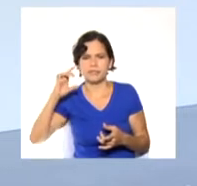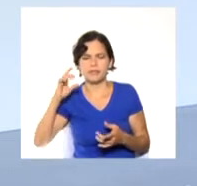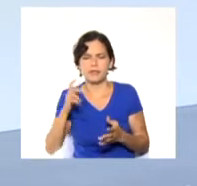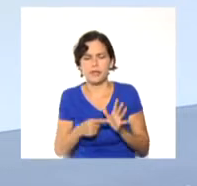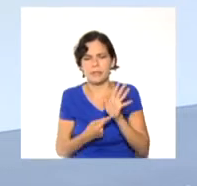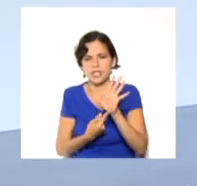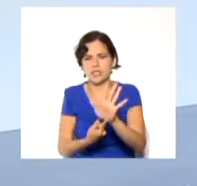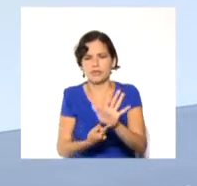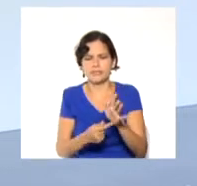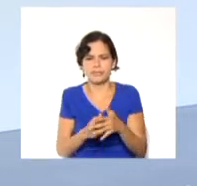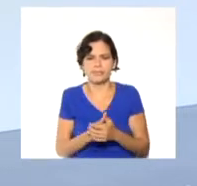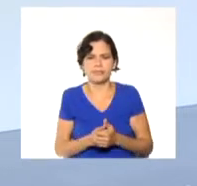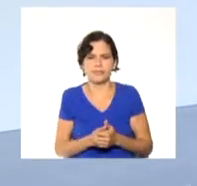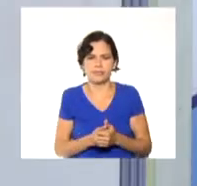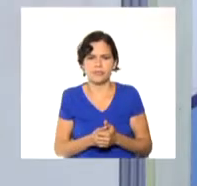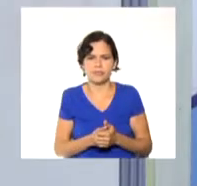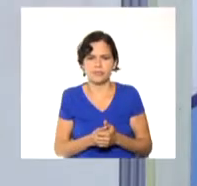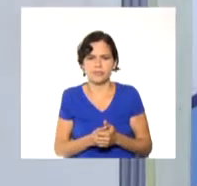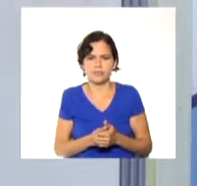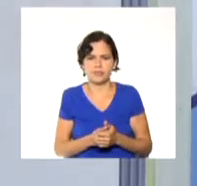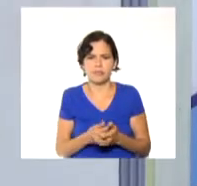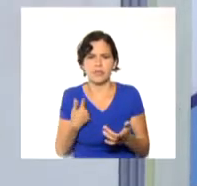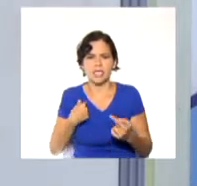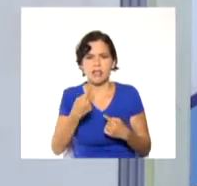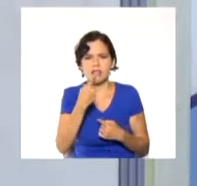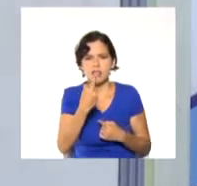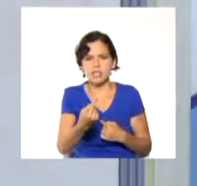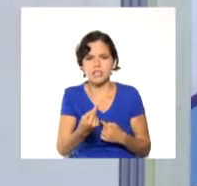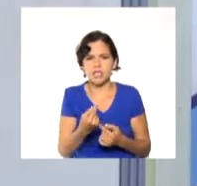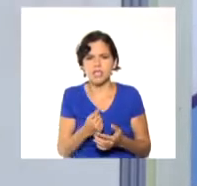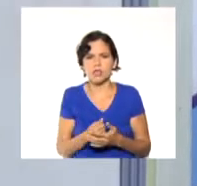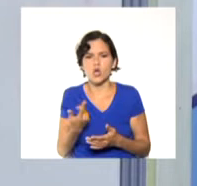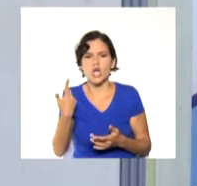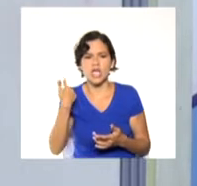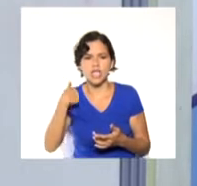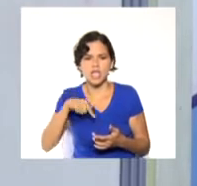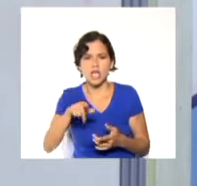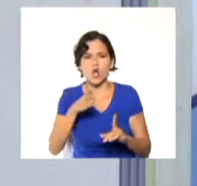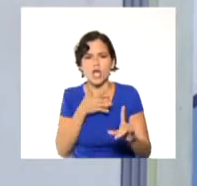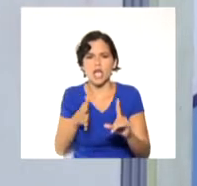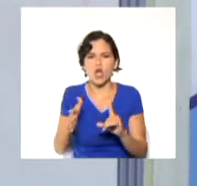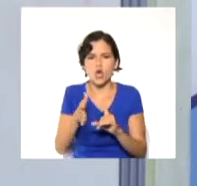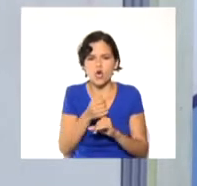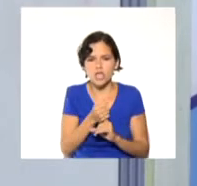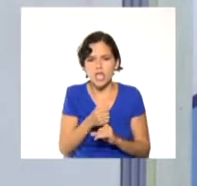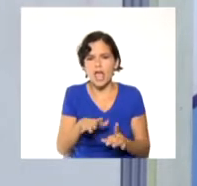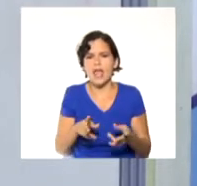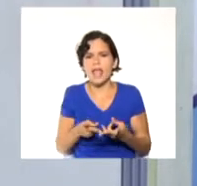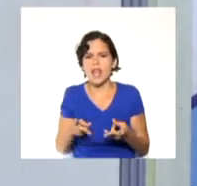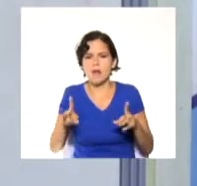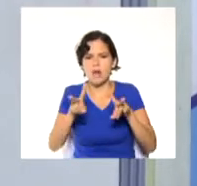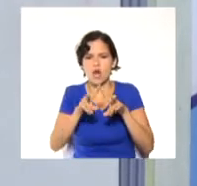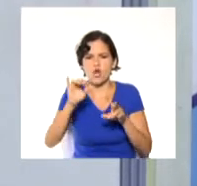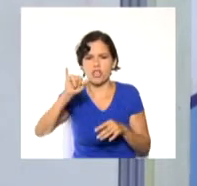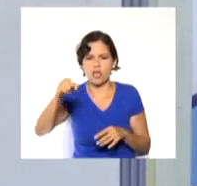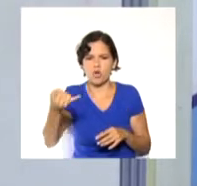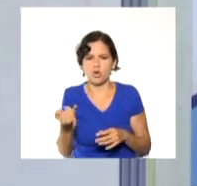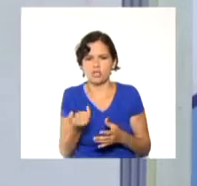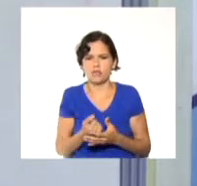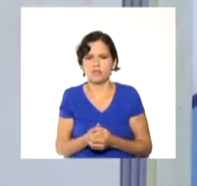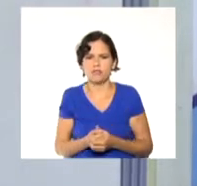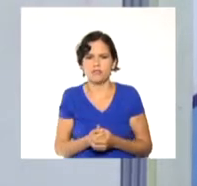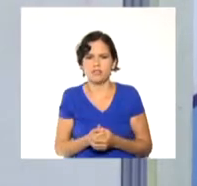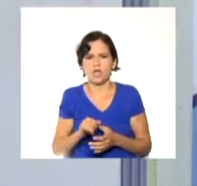¿ok? Esta. Me están indicando que debo de encontrar el valor de J, es decir,